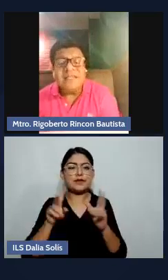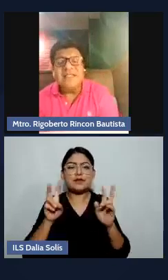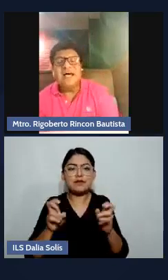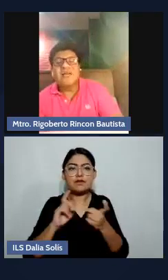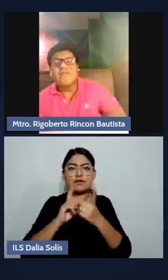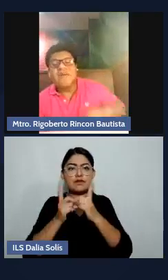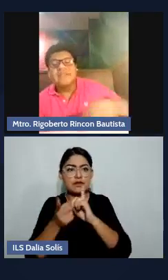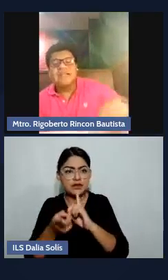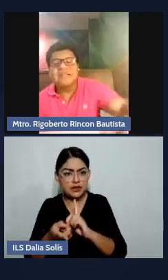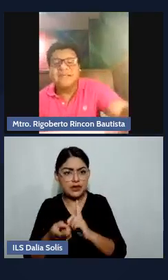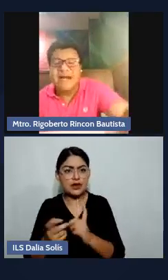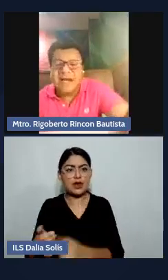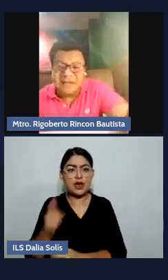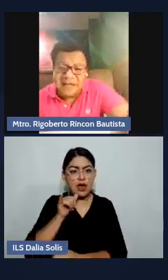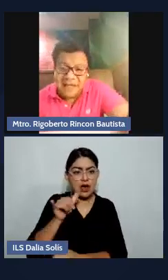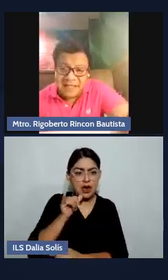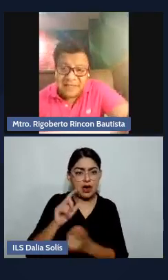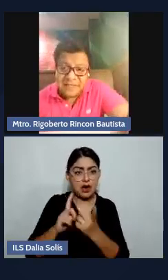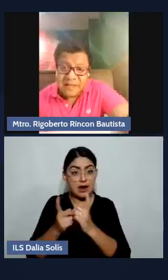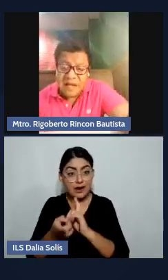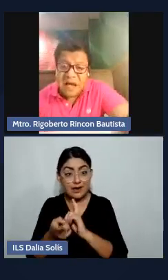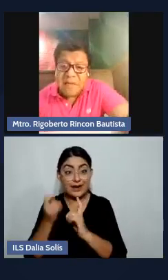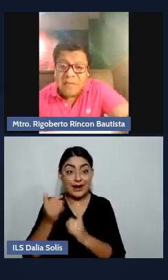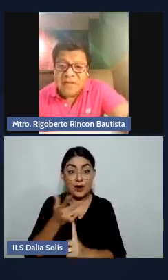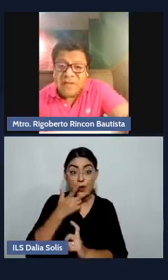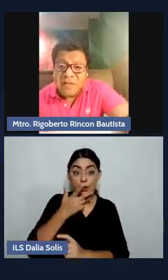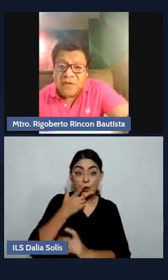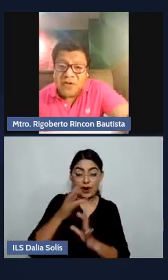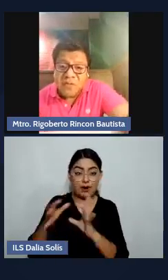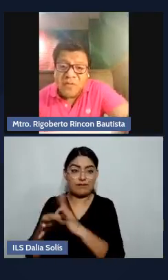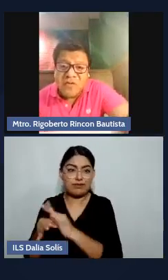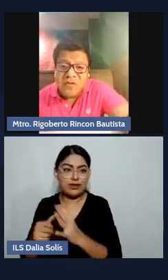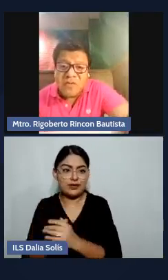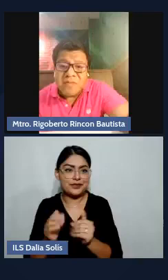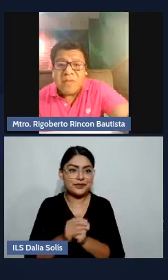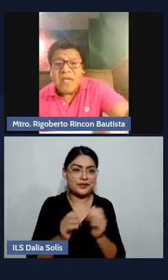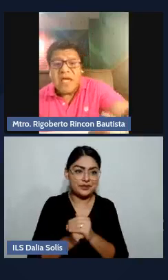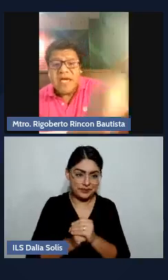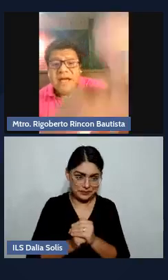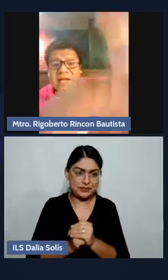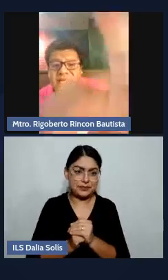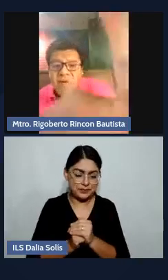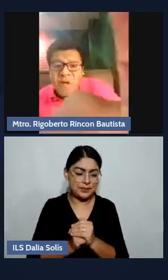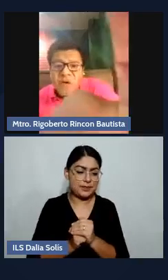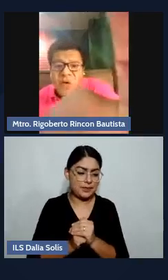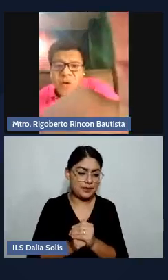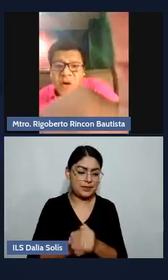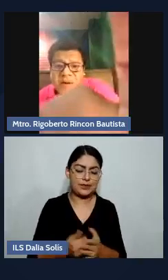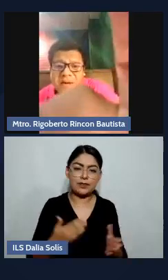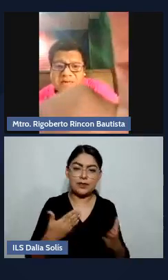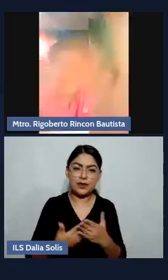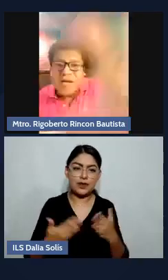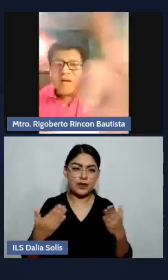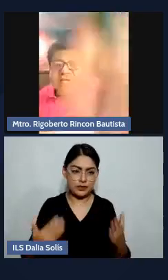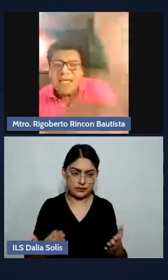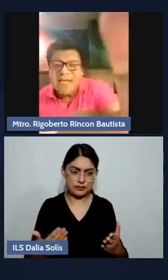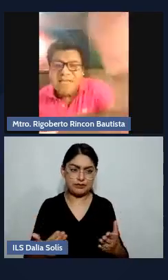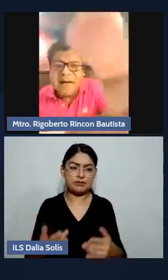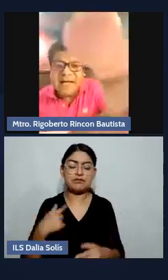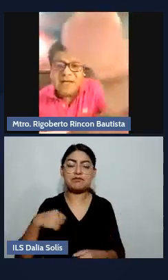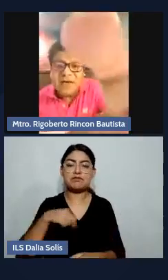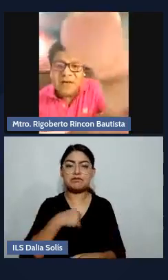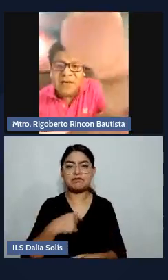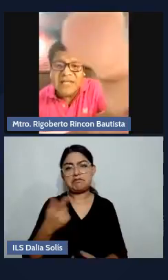más al tema de la ansiedad. Vamos a ver por otro punto. Cuando hablamos de cuál es el impacto o